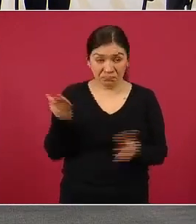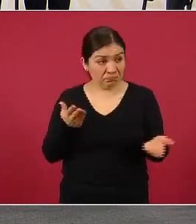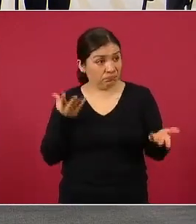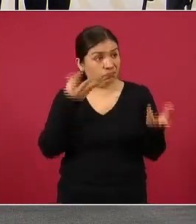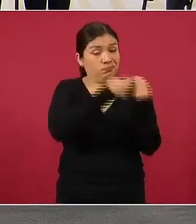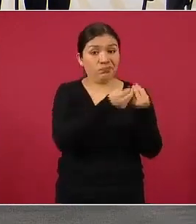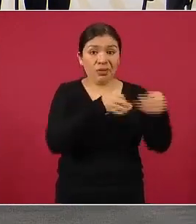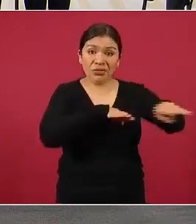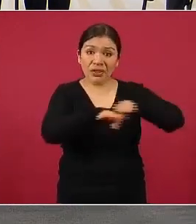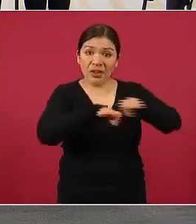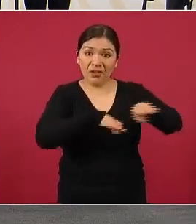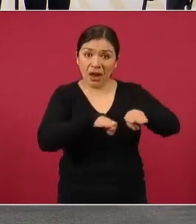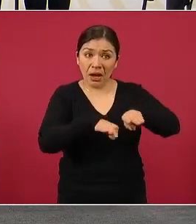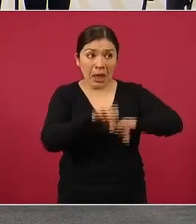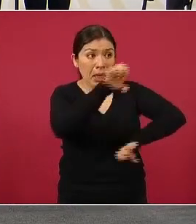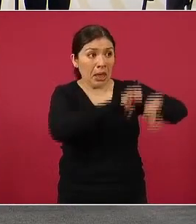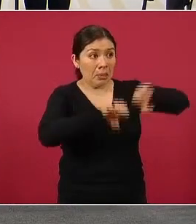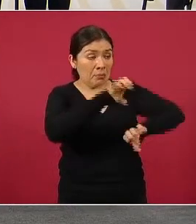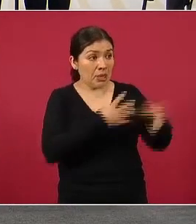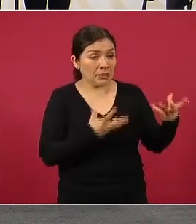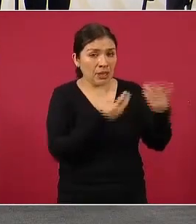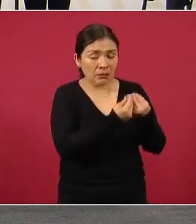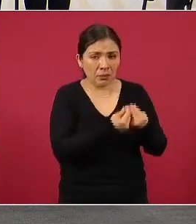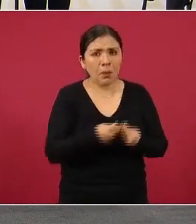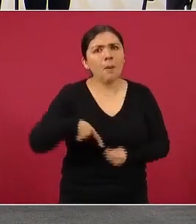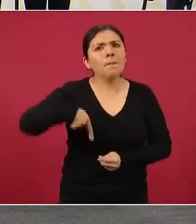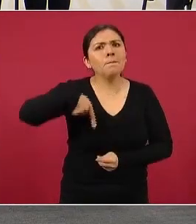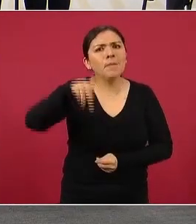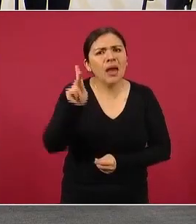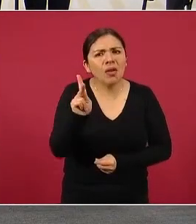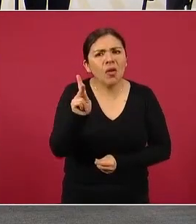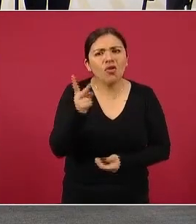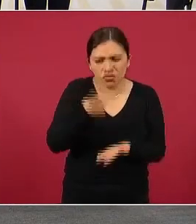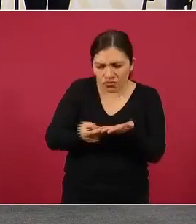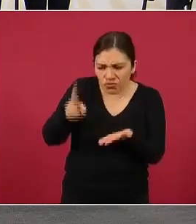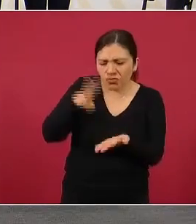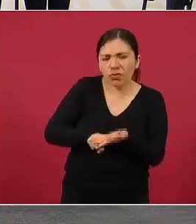empresas, sino lo que nos cuesta